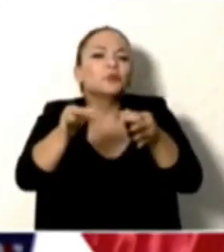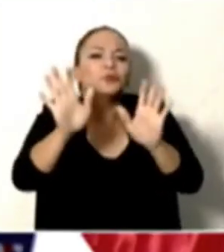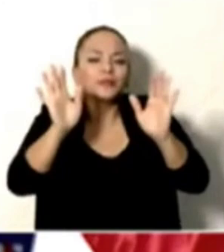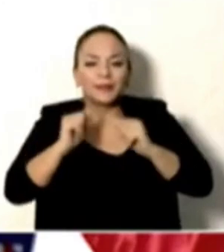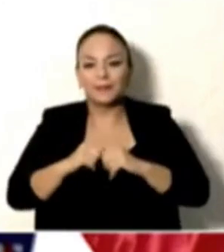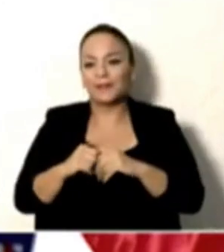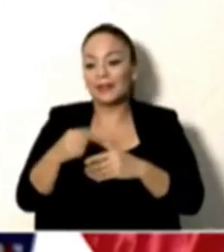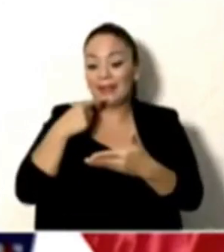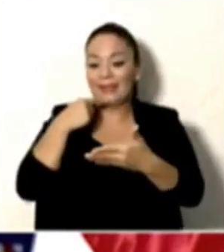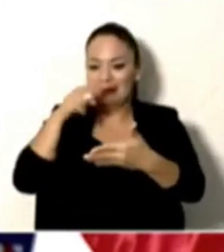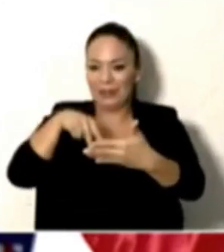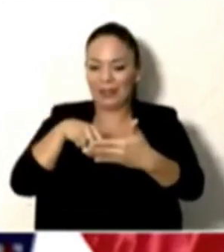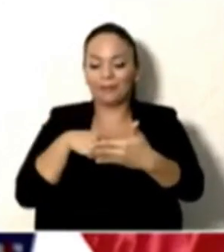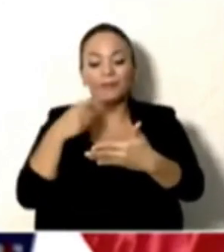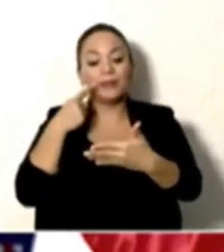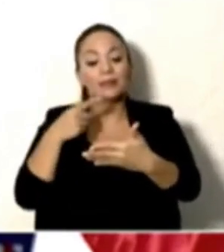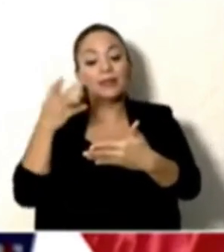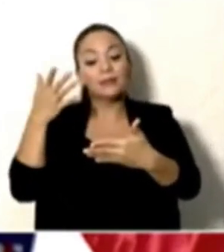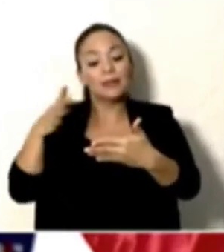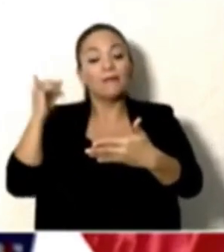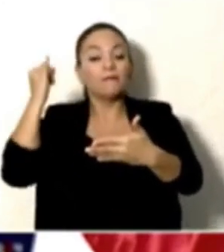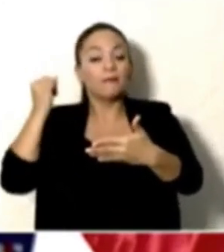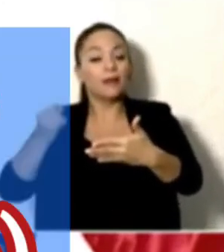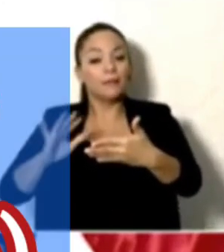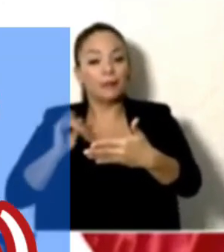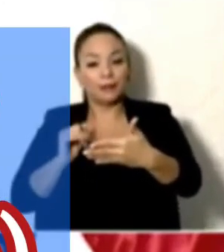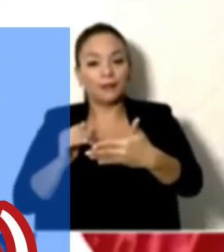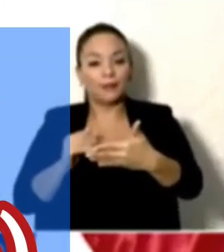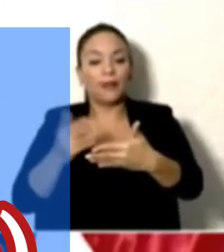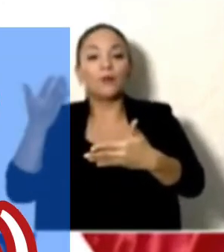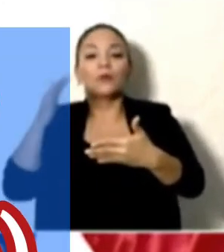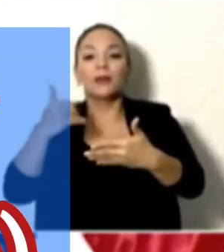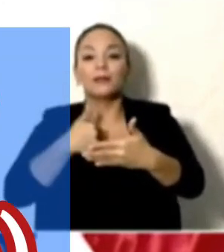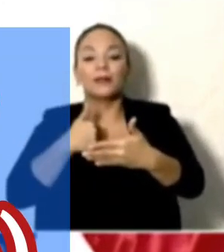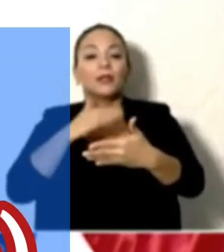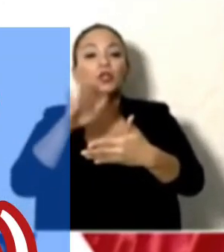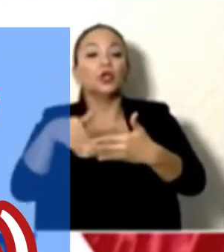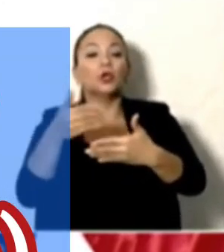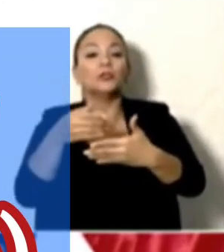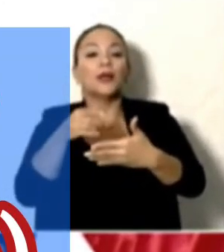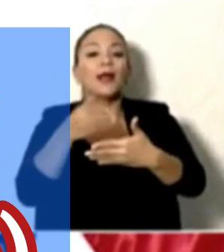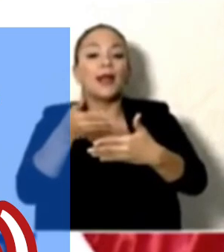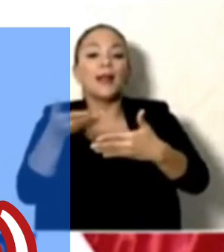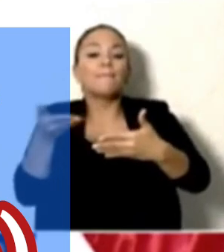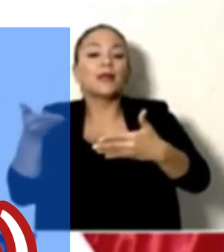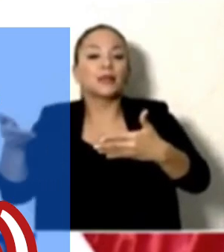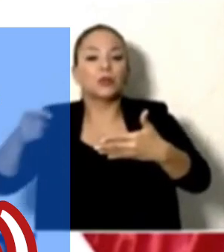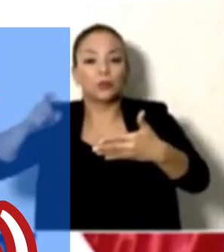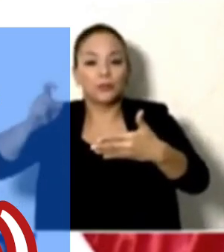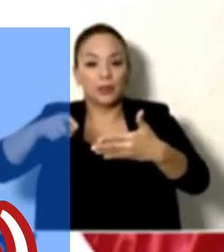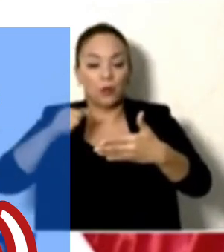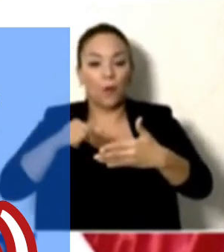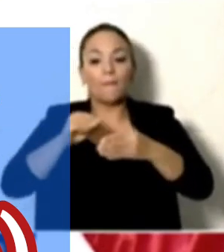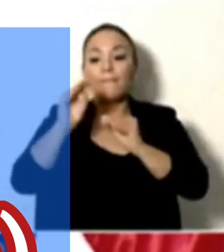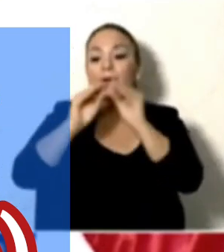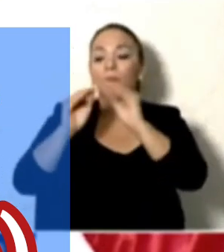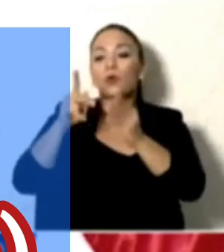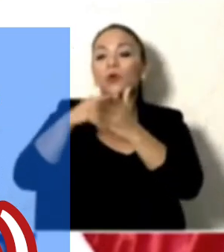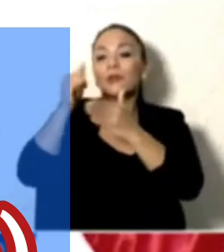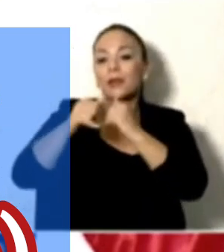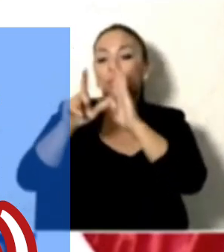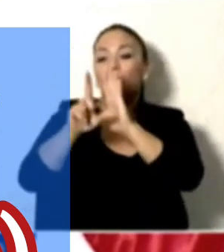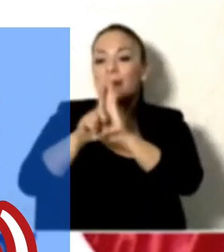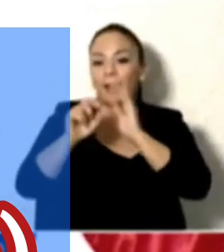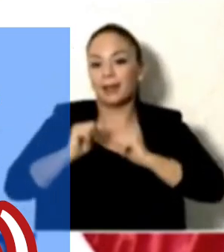ustedes. Finalmente, una vez que se cuente con los elementos necesarios para elaborar el proyecto de